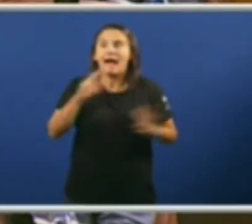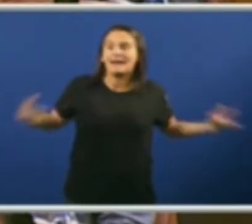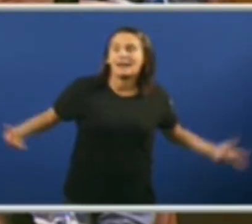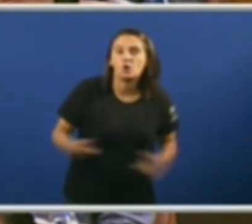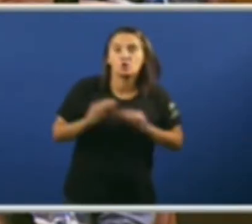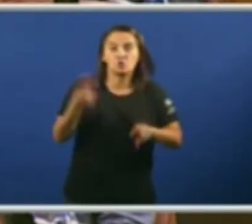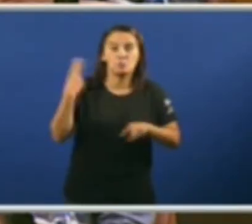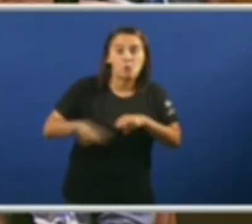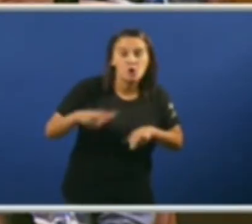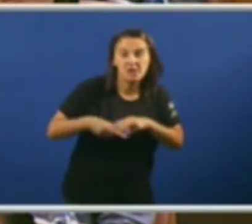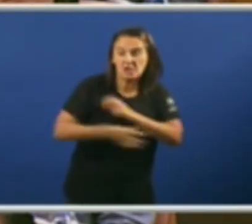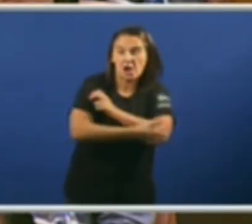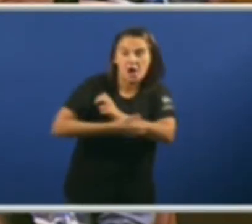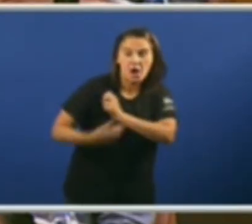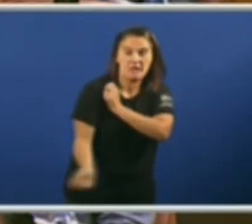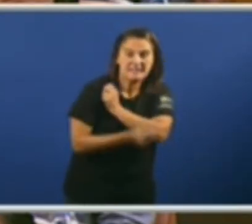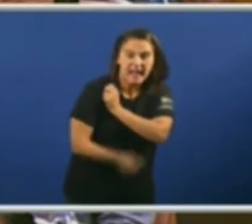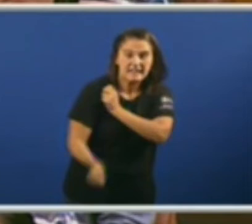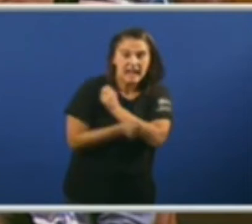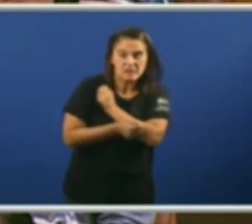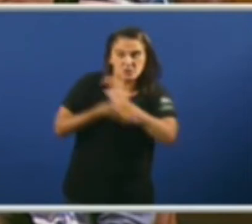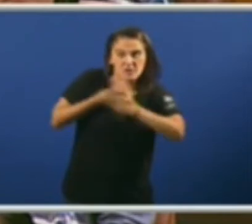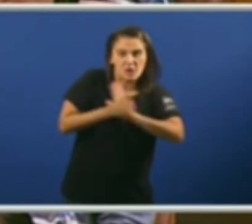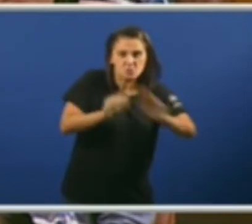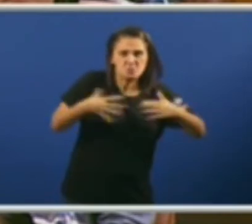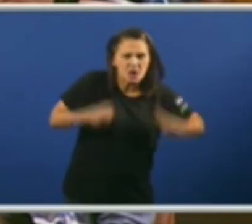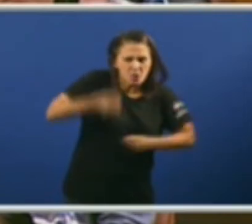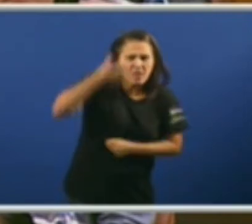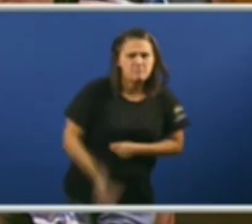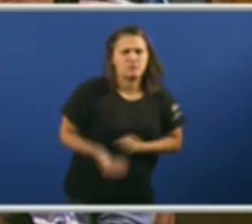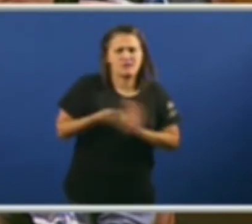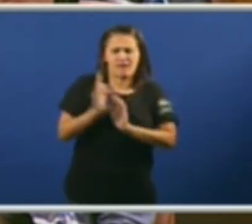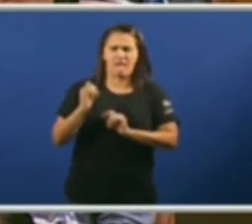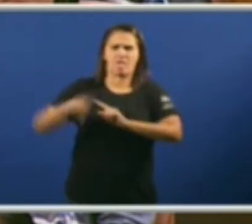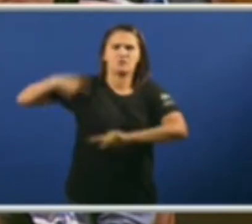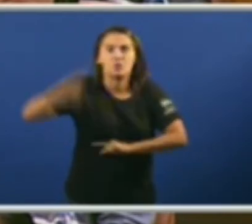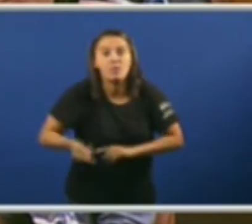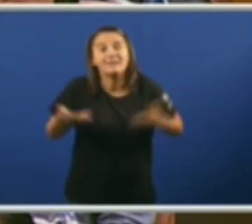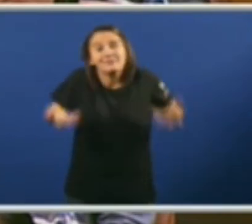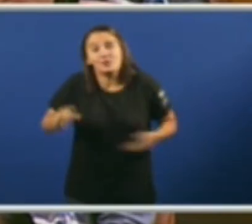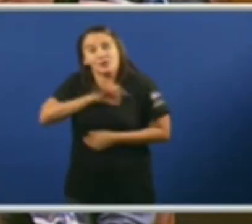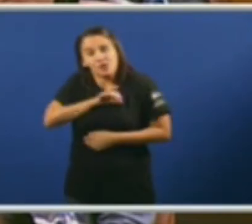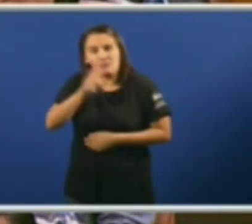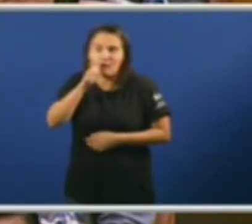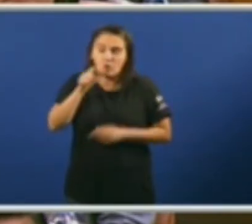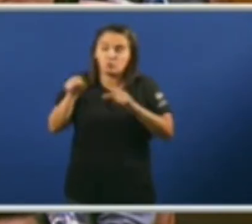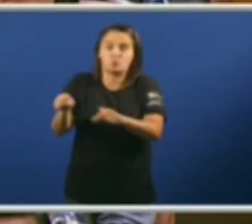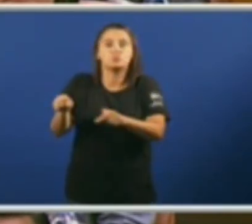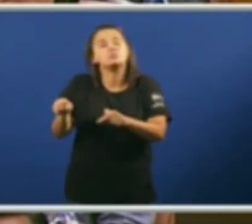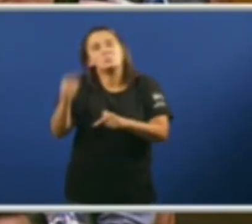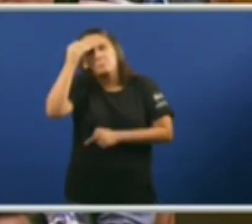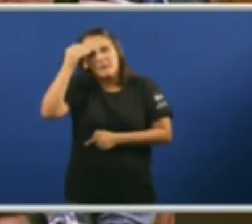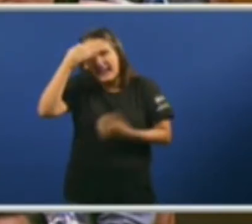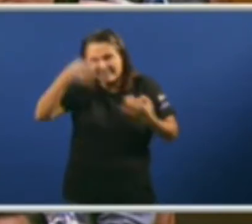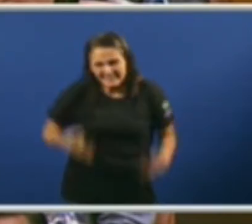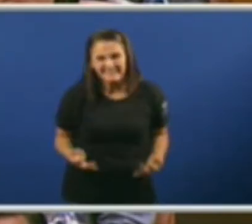esa política de racanear no importante que é a saúde das persoas ten consecuencias. Por lo tanto, señor Feijóo, vostede cree que